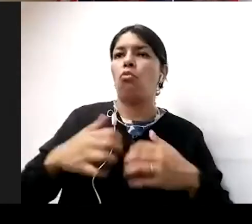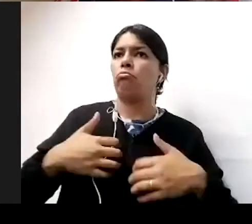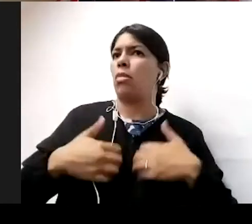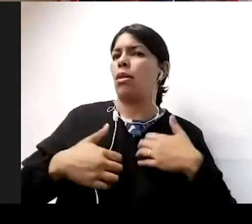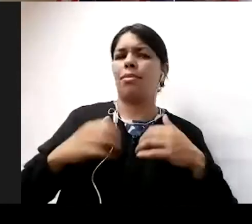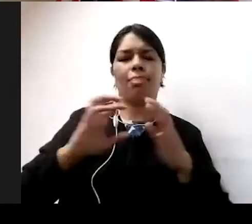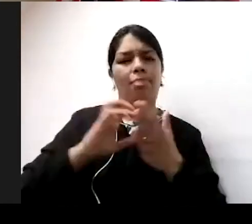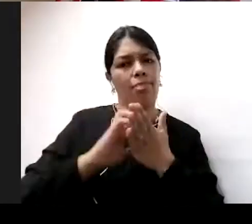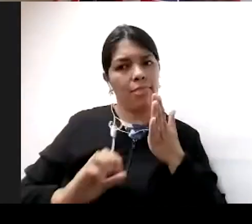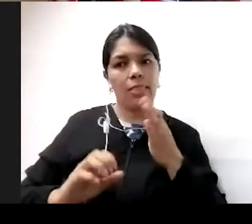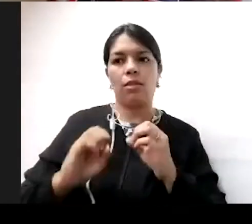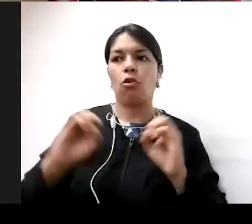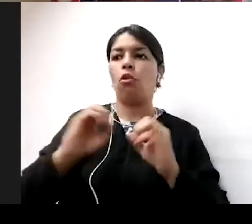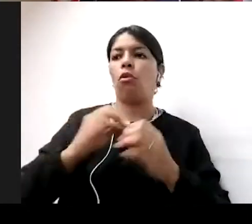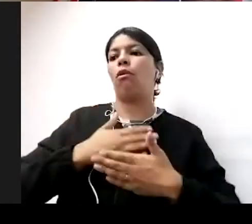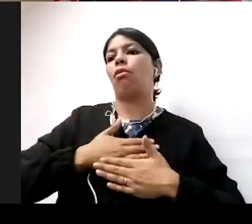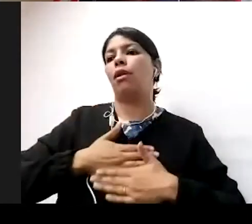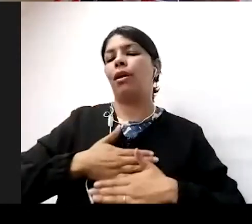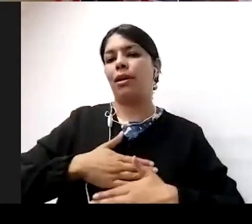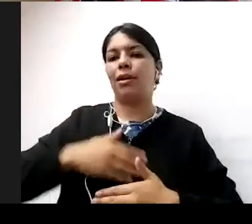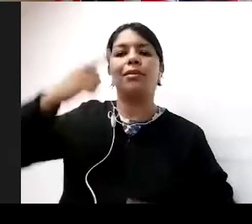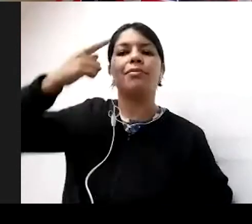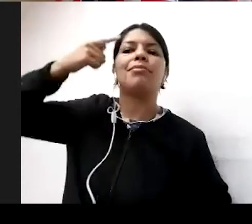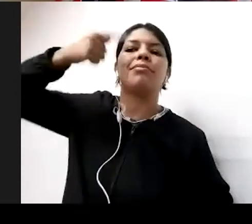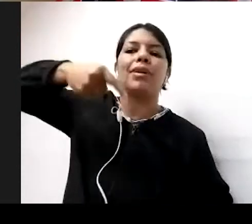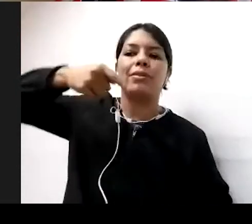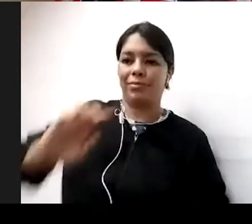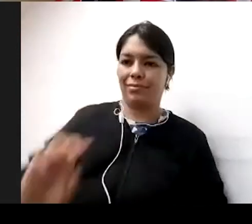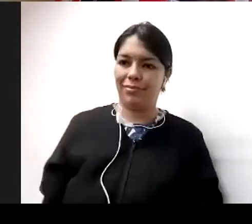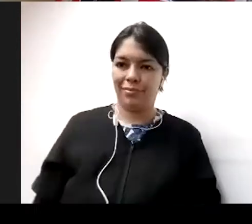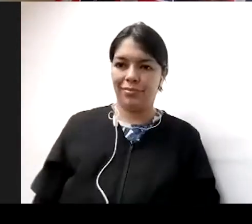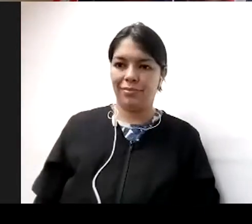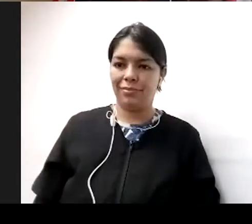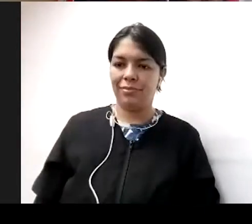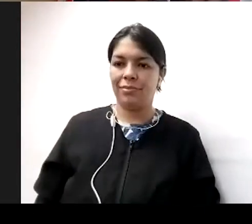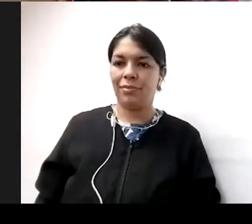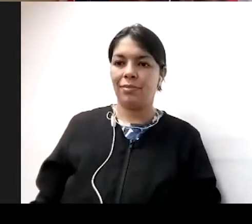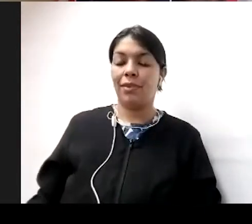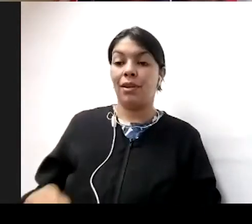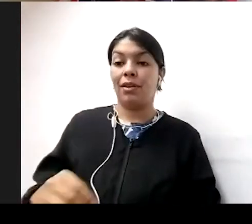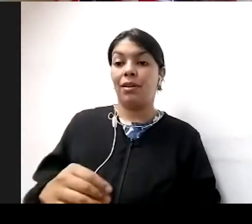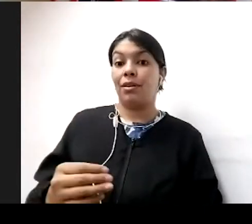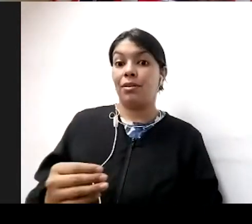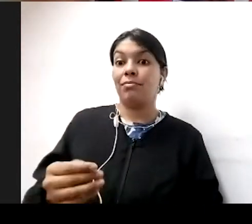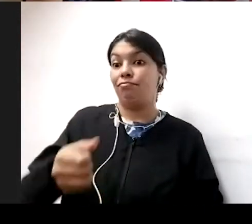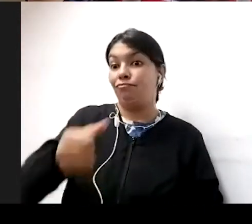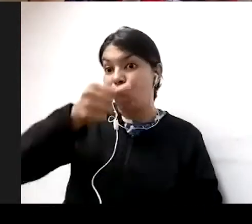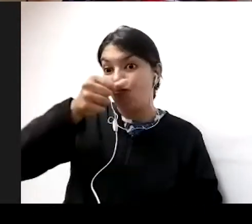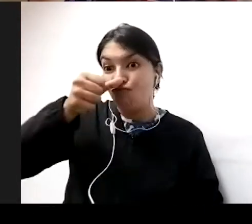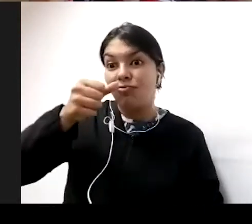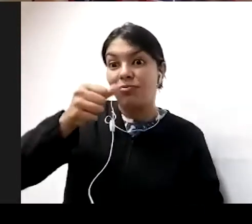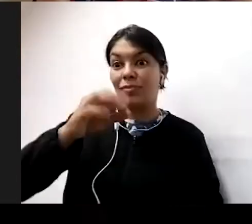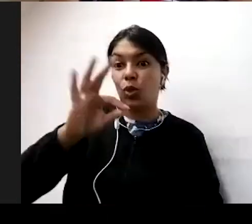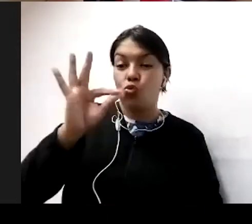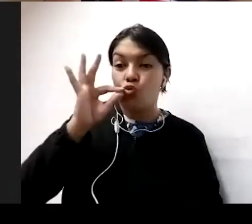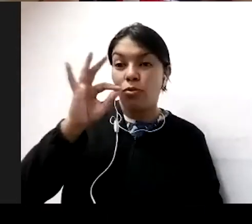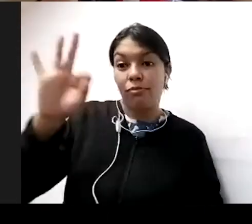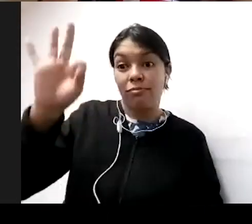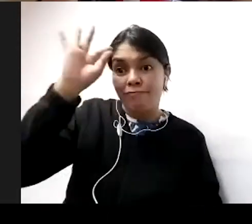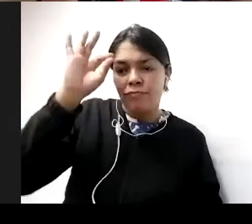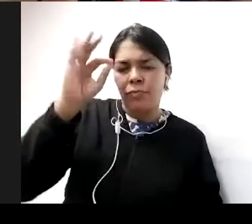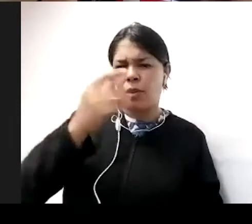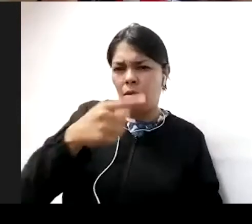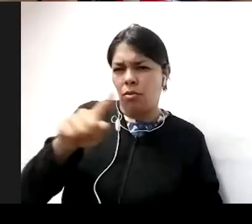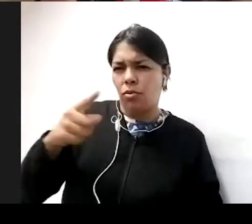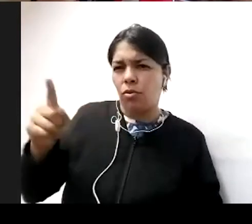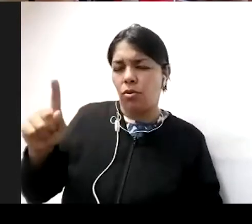tranquilo y feliz. El consumo de las sustancias afecta además todas las relaciones de la persona, no afecta solo el estado físico